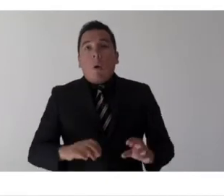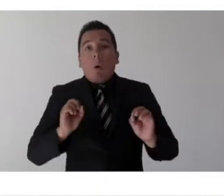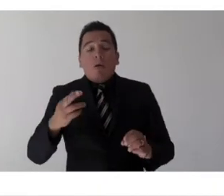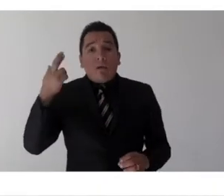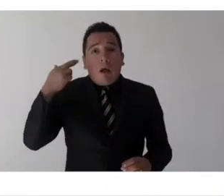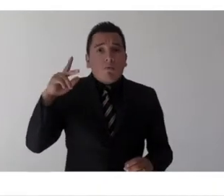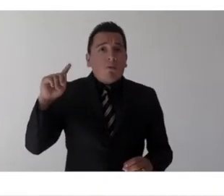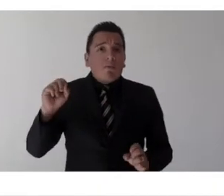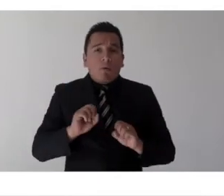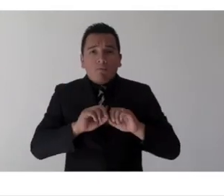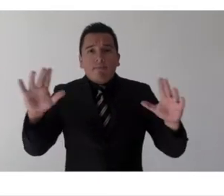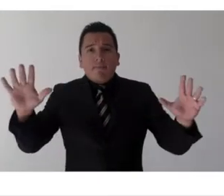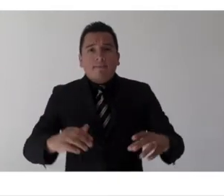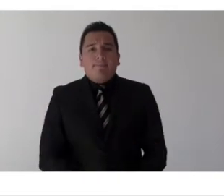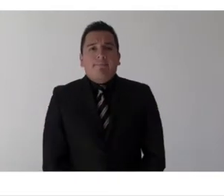nos ayudan a potenciar